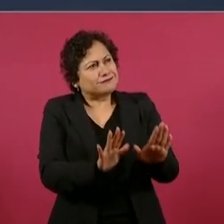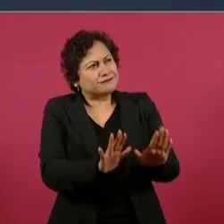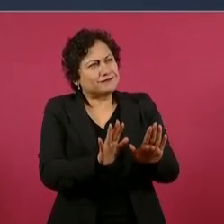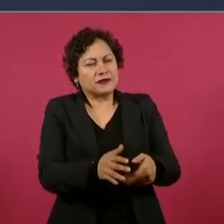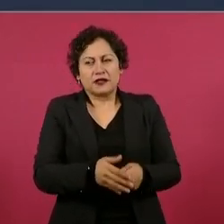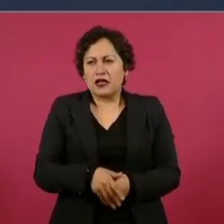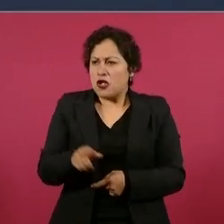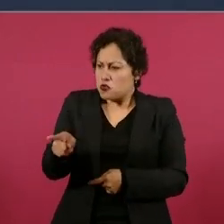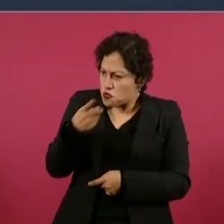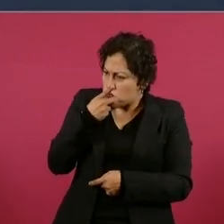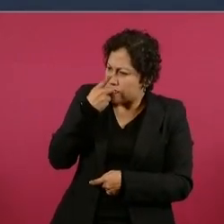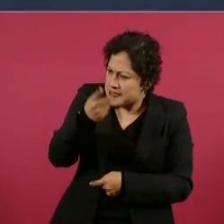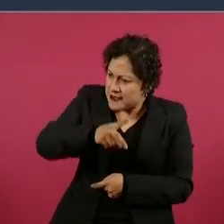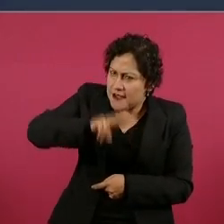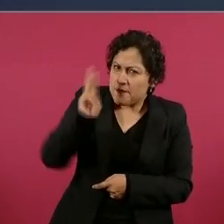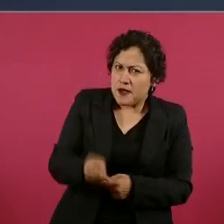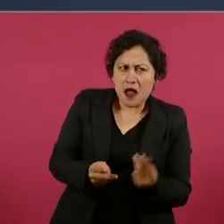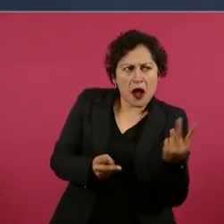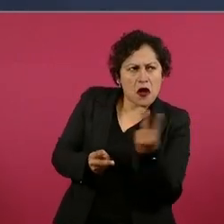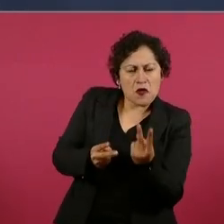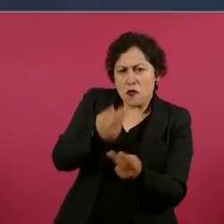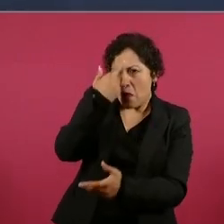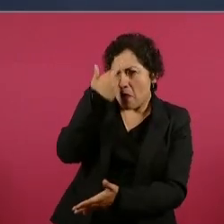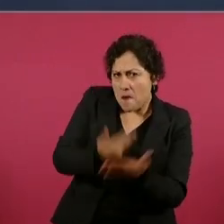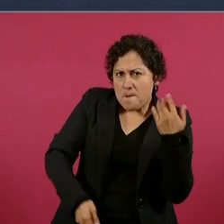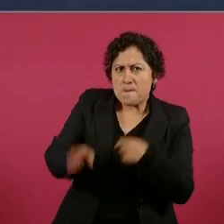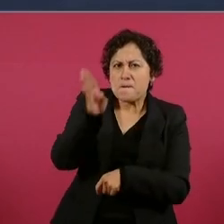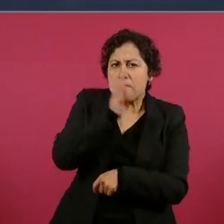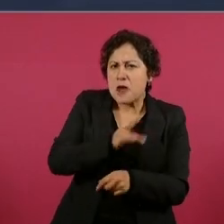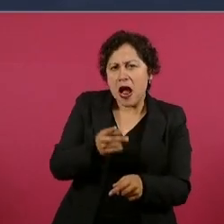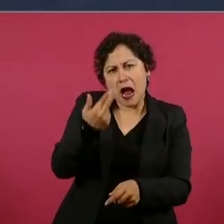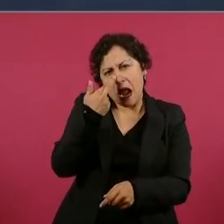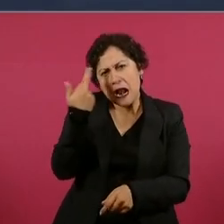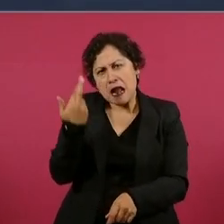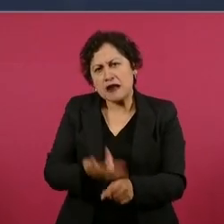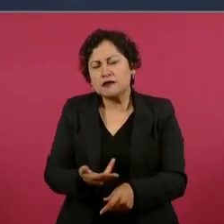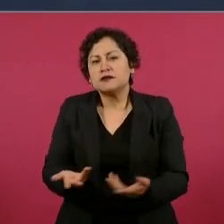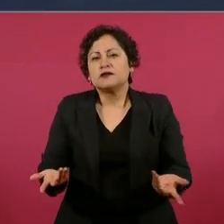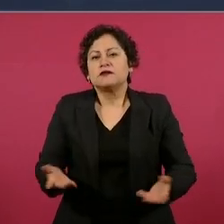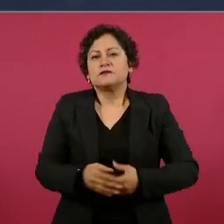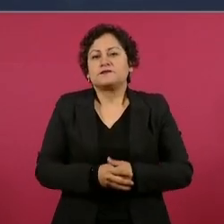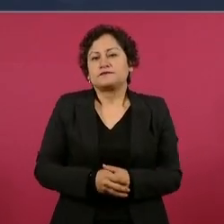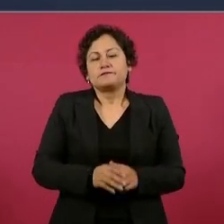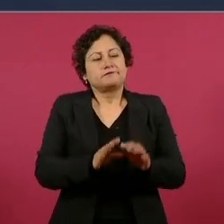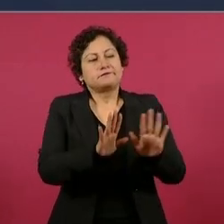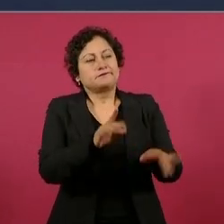Es que son unos pillos y unos delincuentes. No, pero ¿por qué? ¿Por qué voy a usar yo tus palabras? O sea,